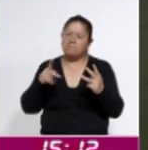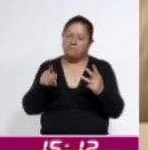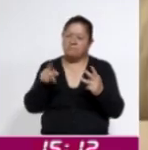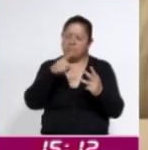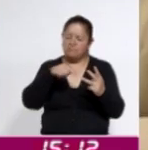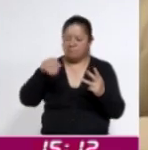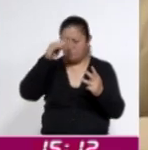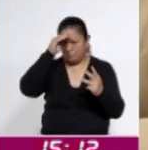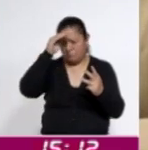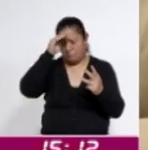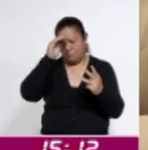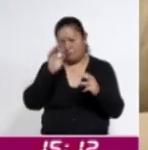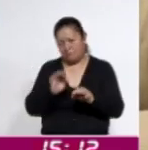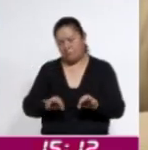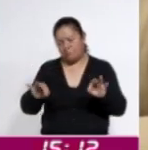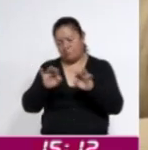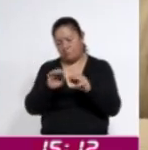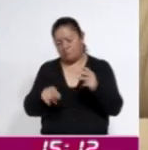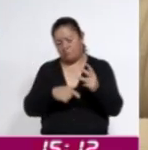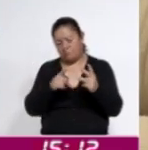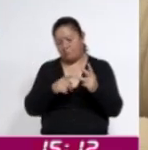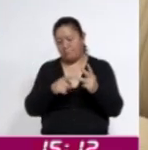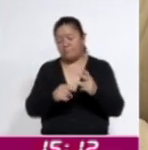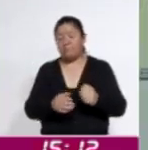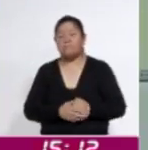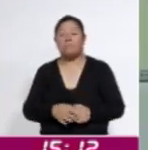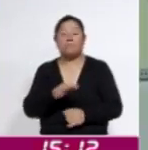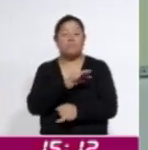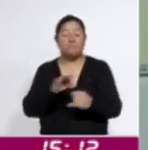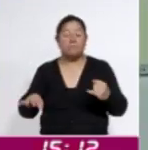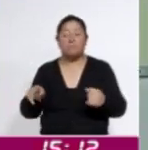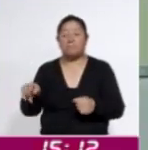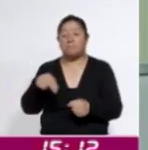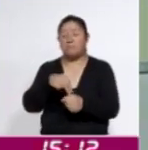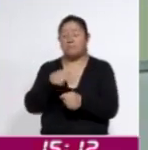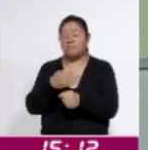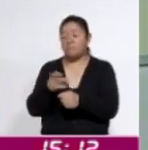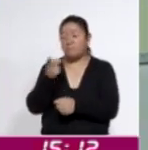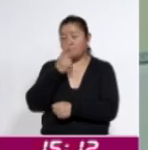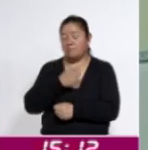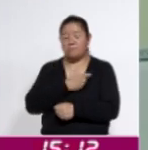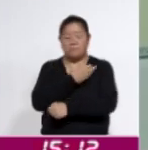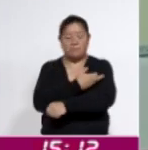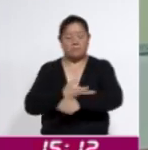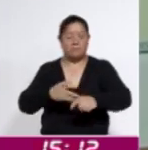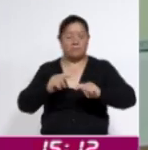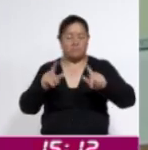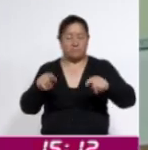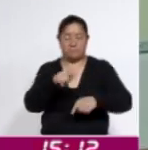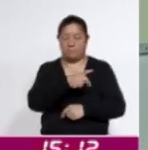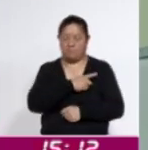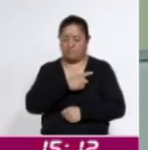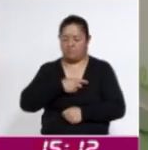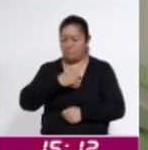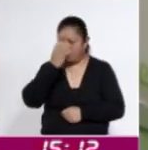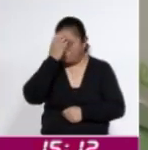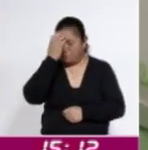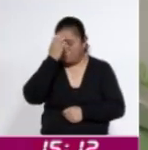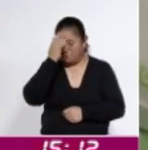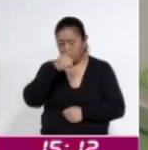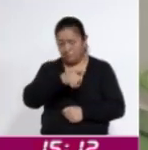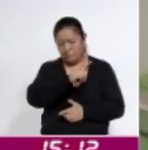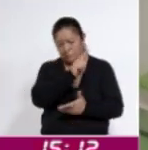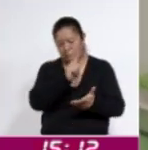a considerar. Finalmente, el notario destacó la importancia de que las familias tlaxcaltecas cuenten con orientación legal sobre sus bienes para